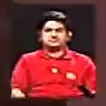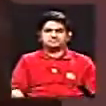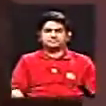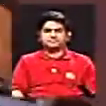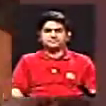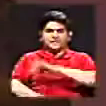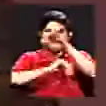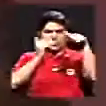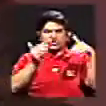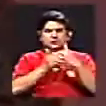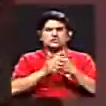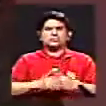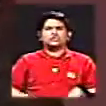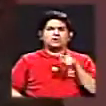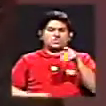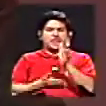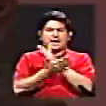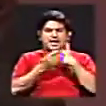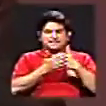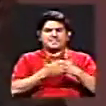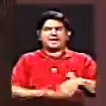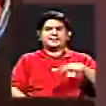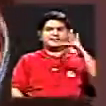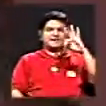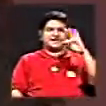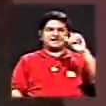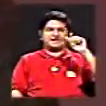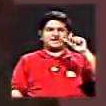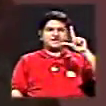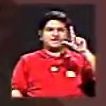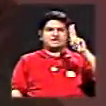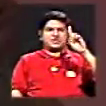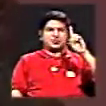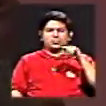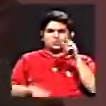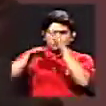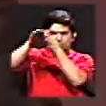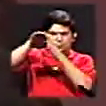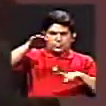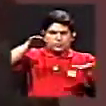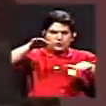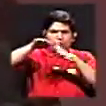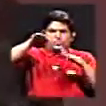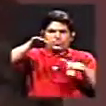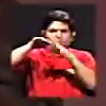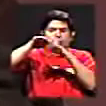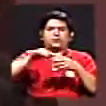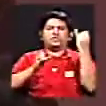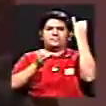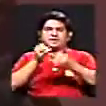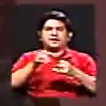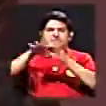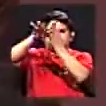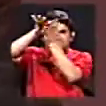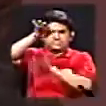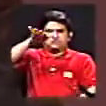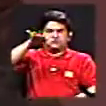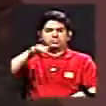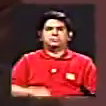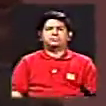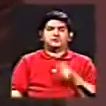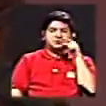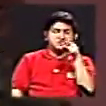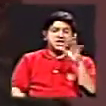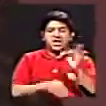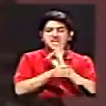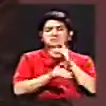llenó todo lo que es el pie del talud de relleno de la alcantarilla, y el talud entonces falló. Eventualmente, si la alcantarilla hubiera estado